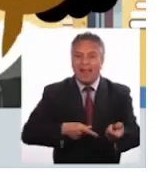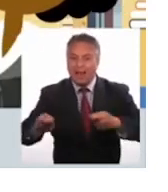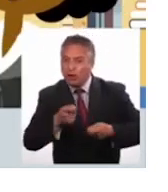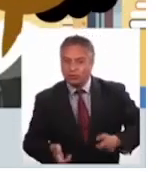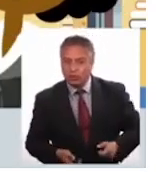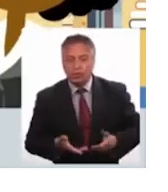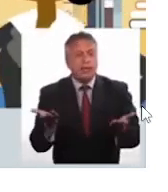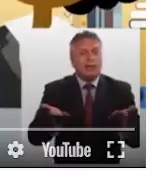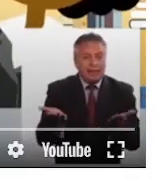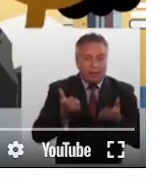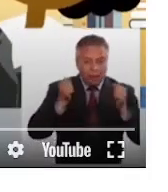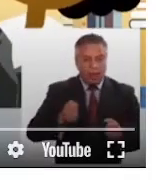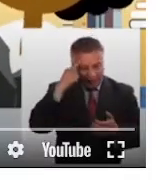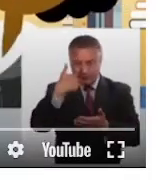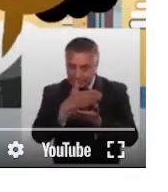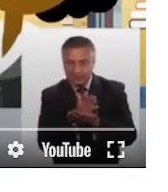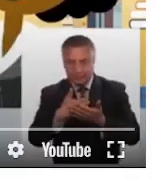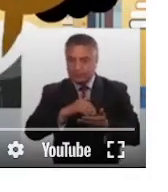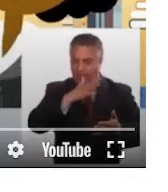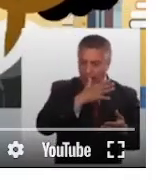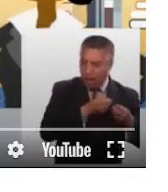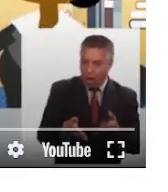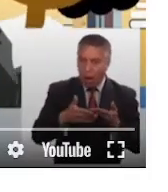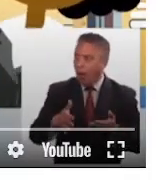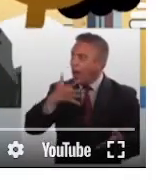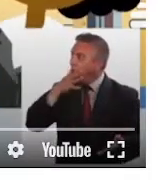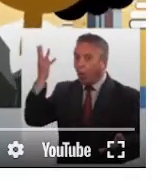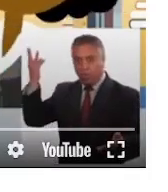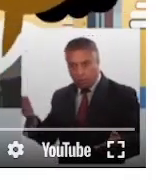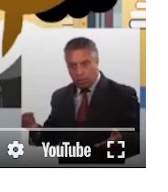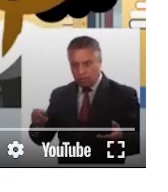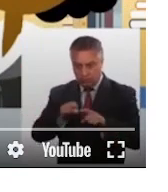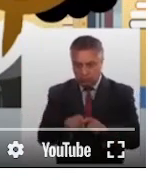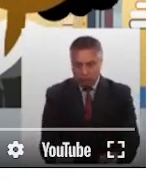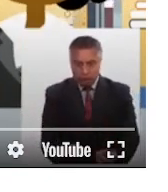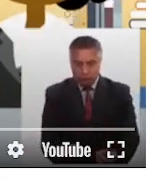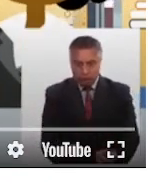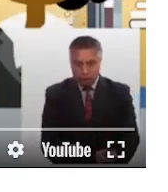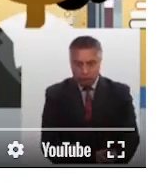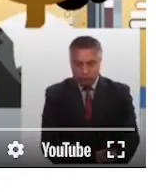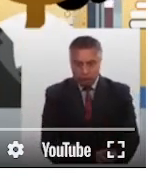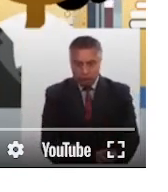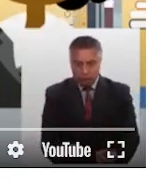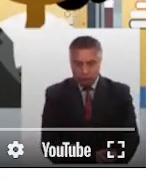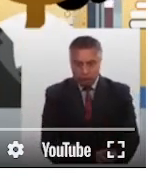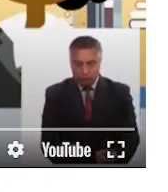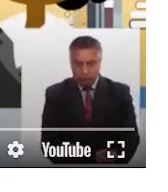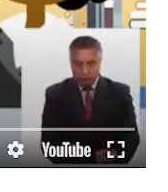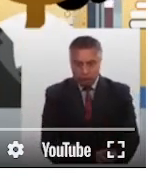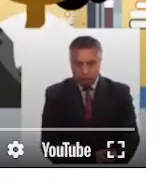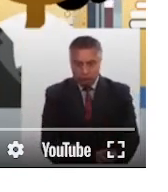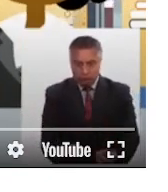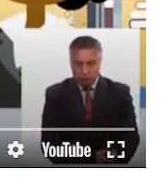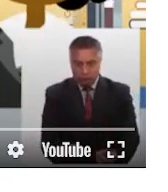¿Qué estrategias se pueden utilizar para la producción equilibrada entre riego, crisis hídrica y producción agrícola? Aquí tenemos las preguntas de las